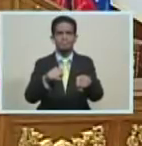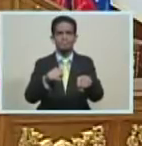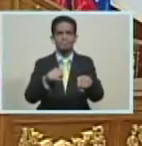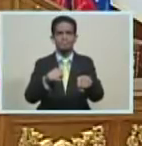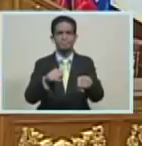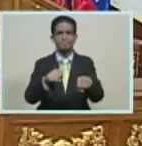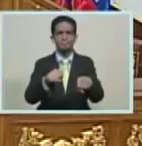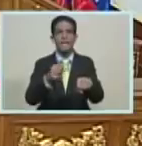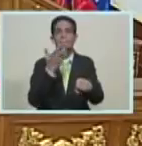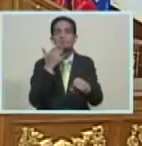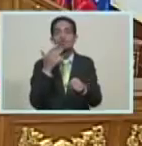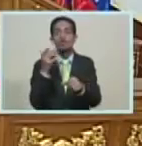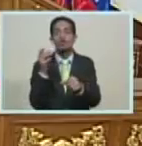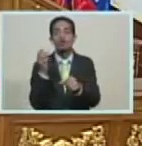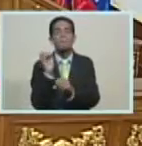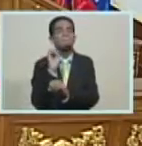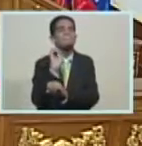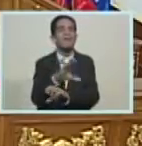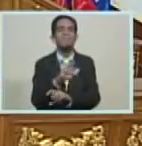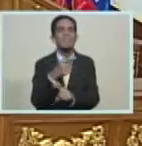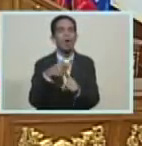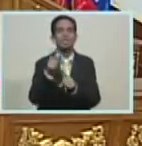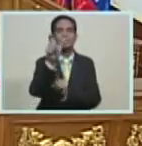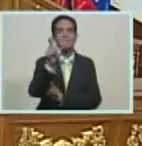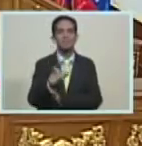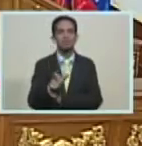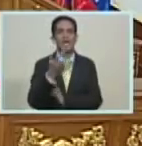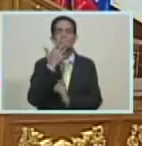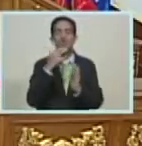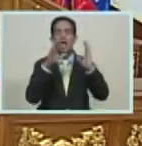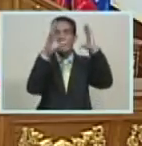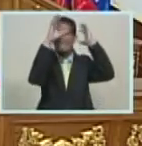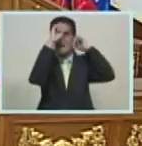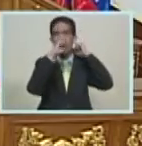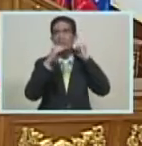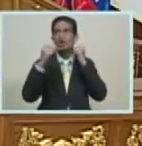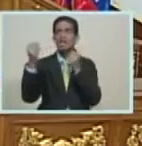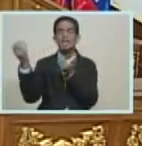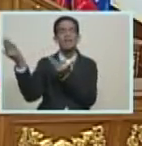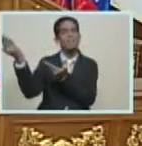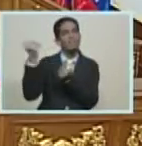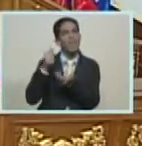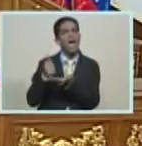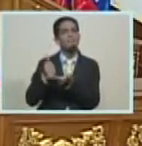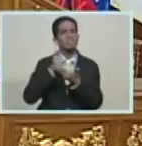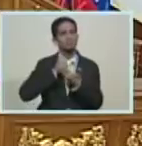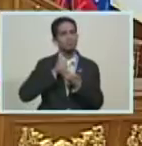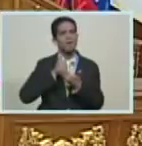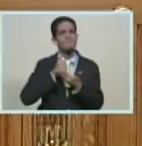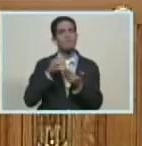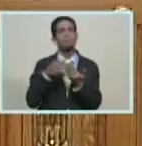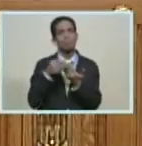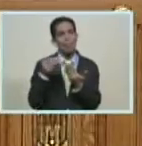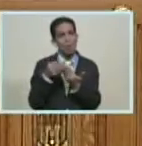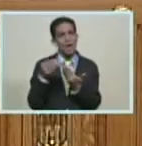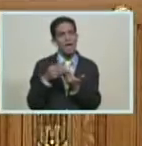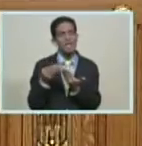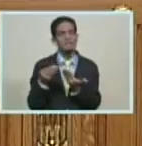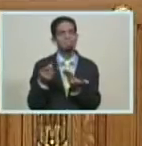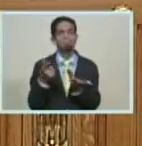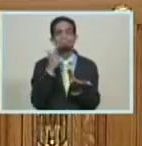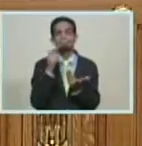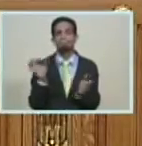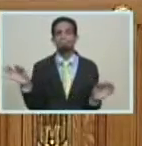y no mandaban a otros. Ningún embajador le traía dólares a Julio Escalona, a Douglas